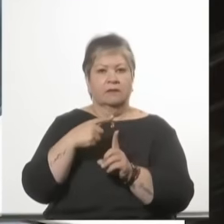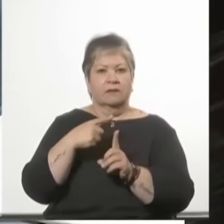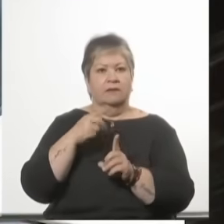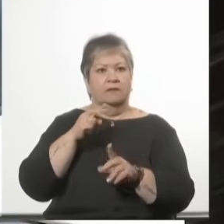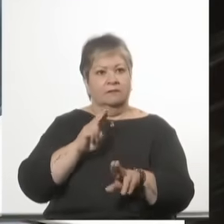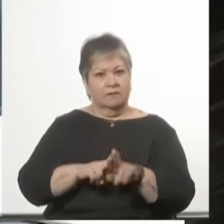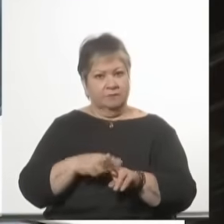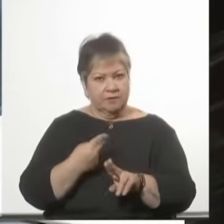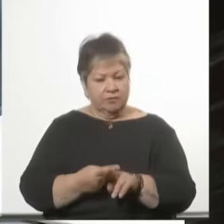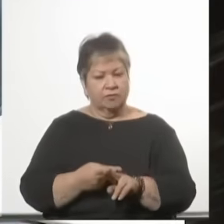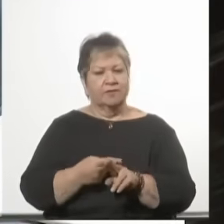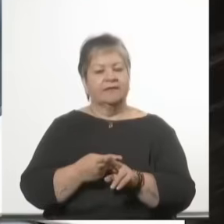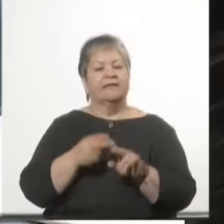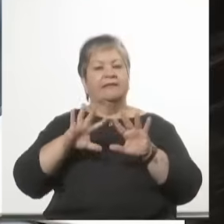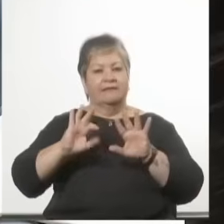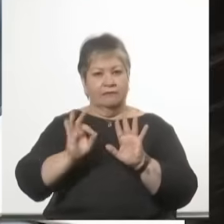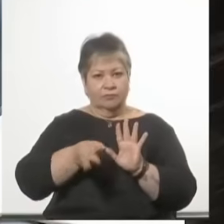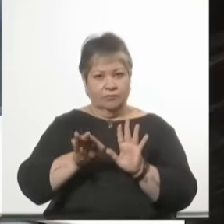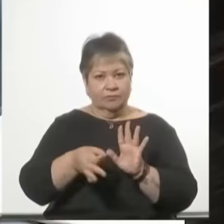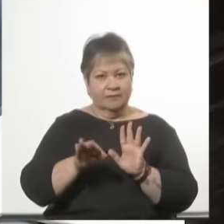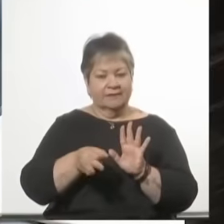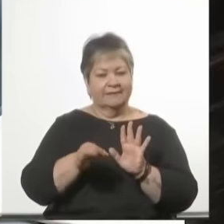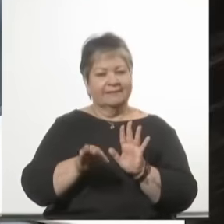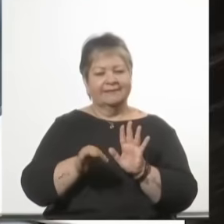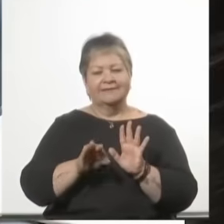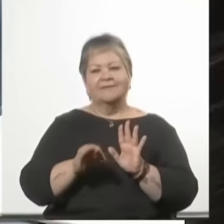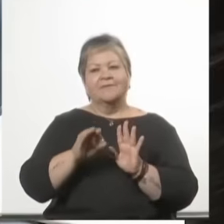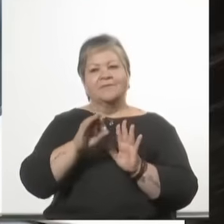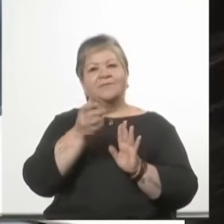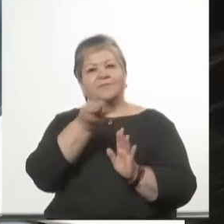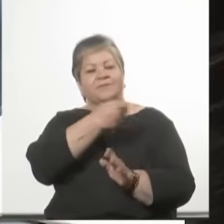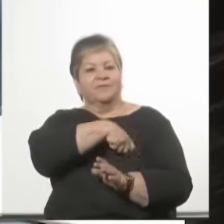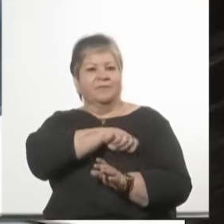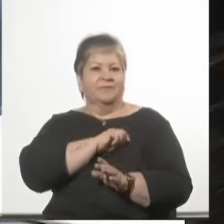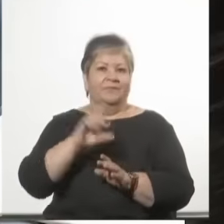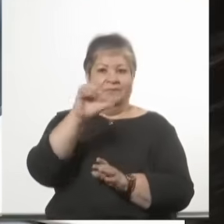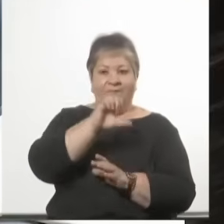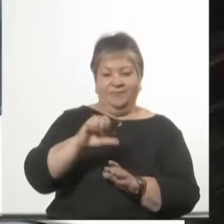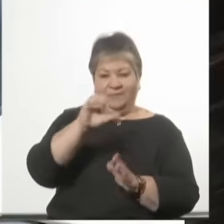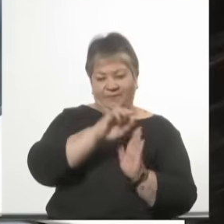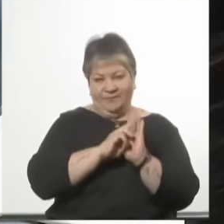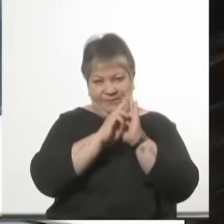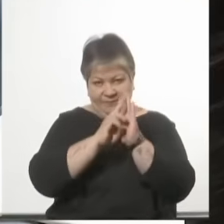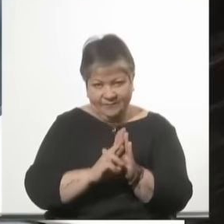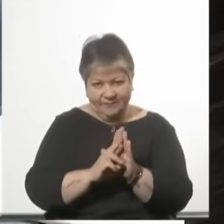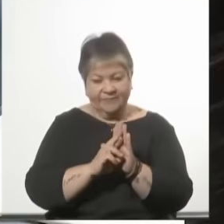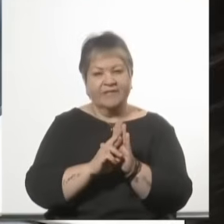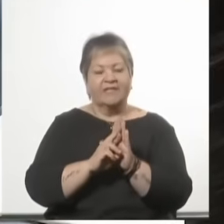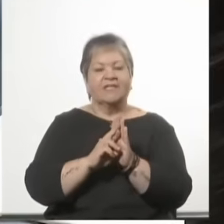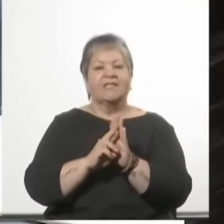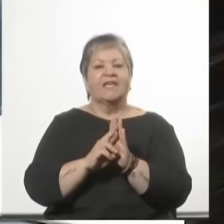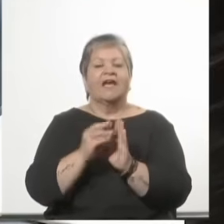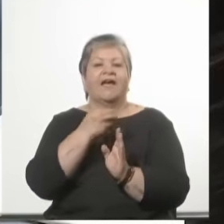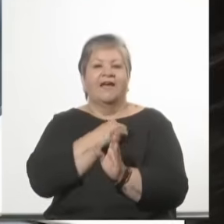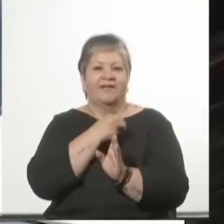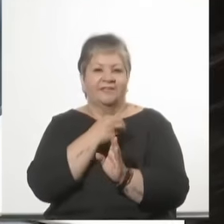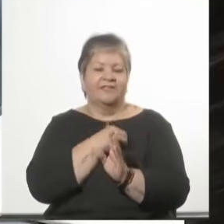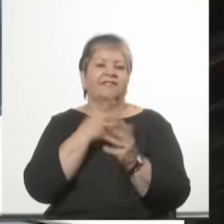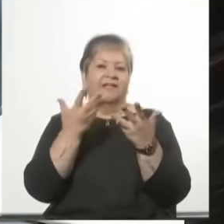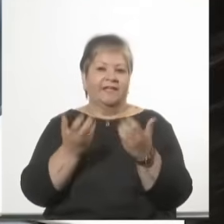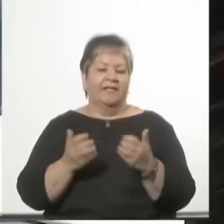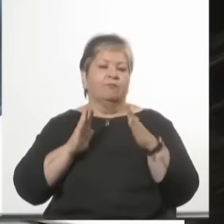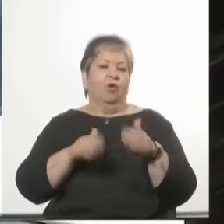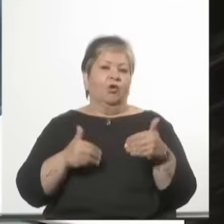Reitero, el 10 de octubre el señor Francisco Cardama ya nos anunciaba que quería postergar